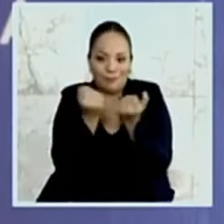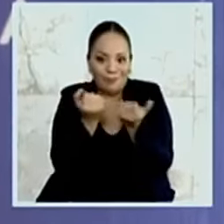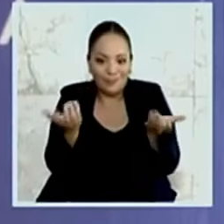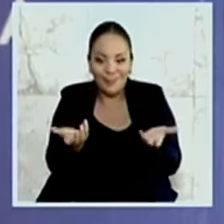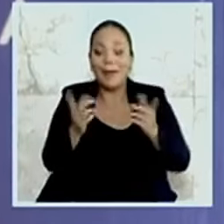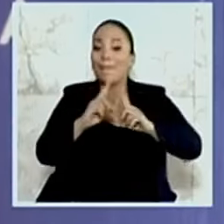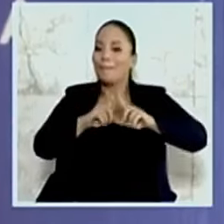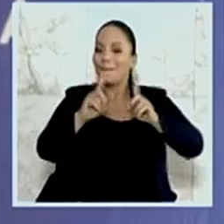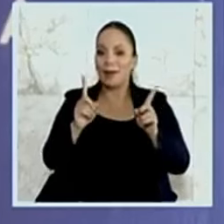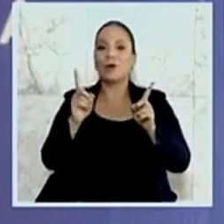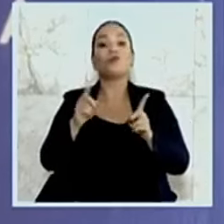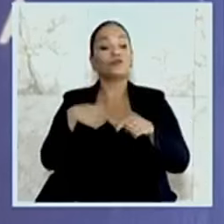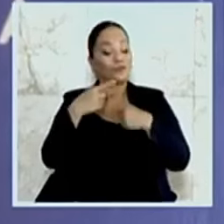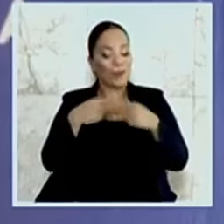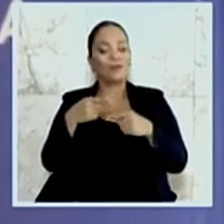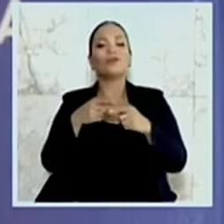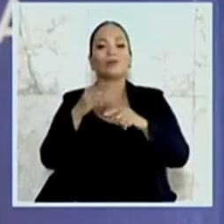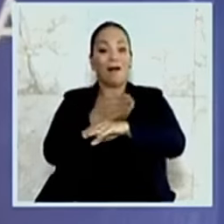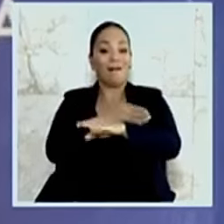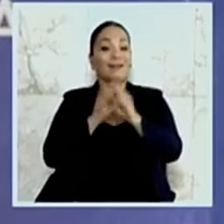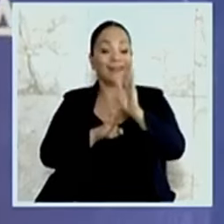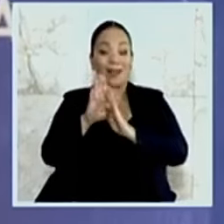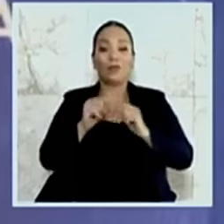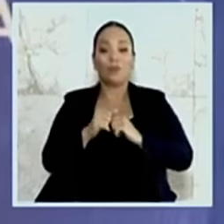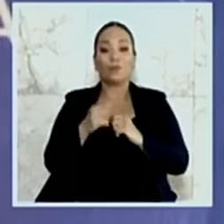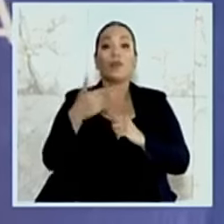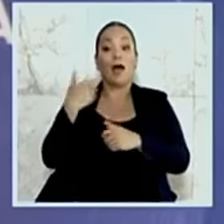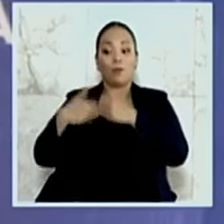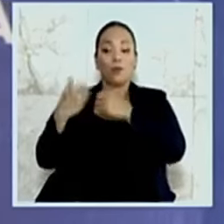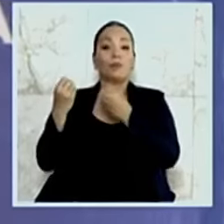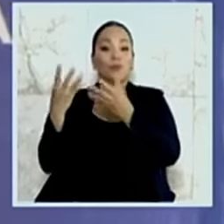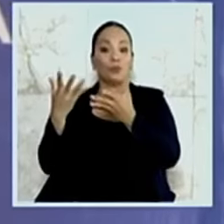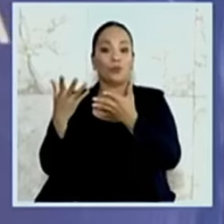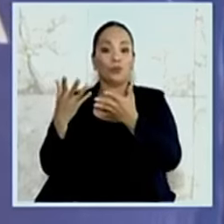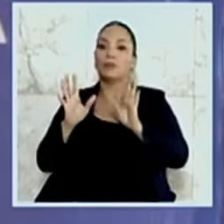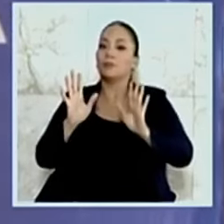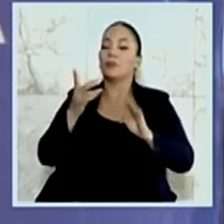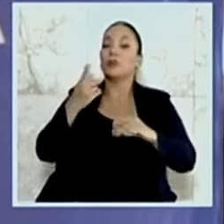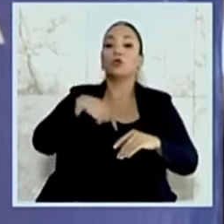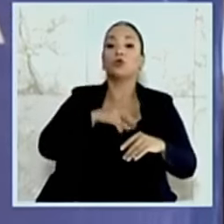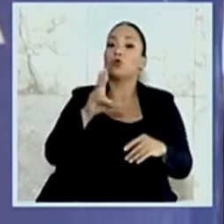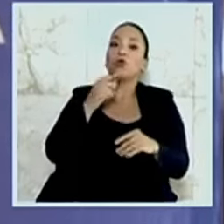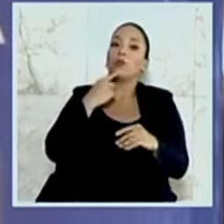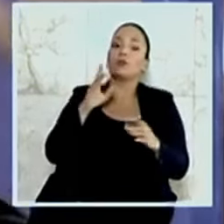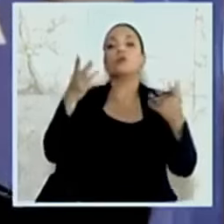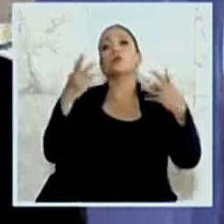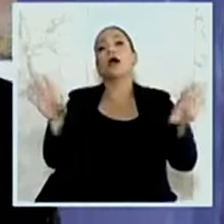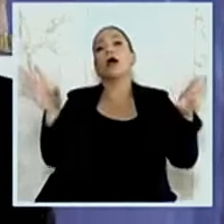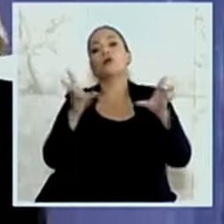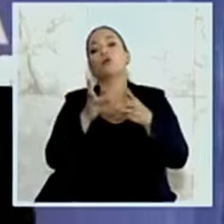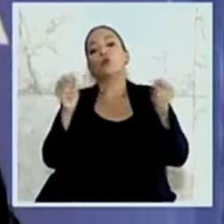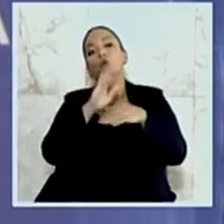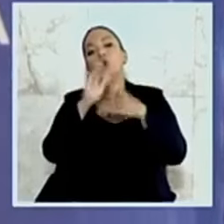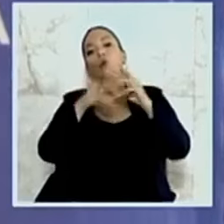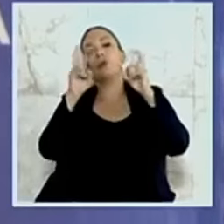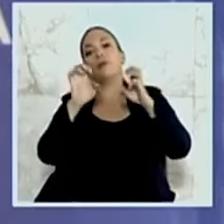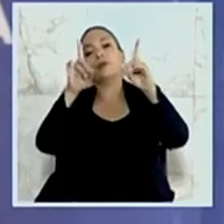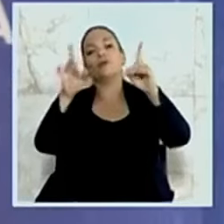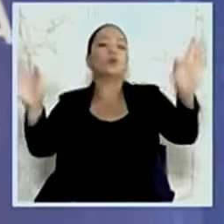años no se pueden meter en una botella de un año, no caben, pero que si